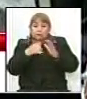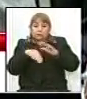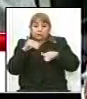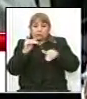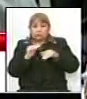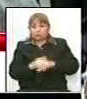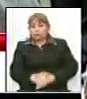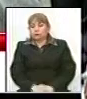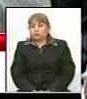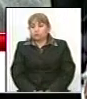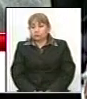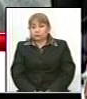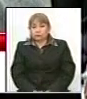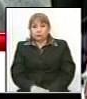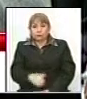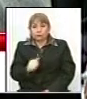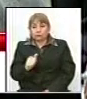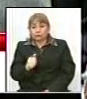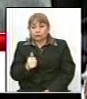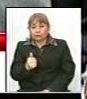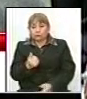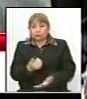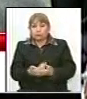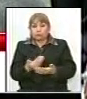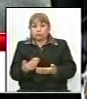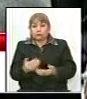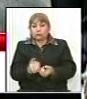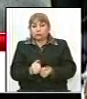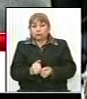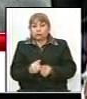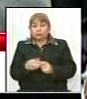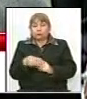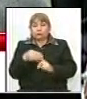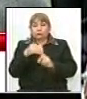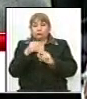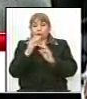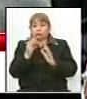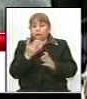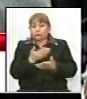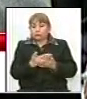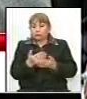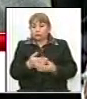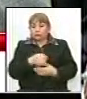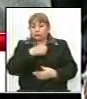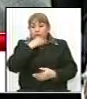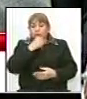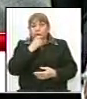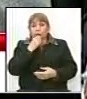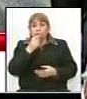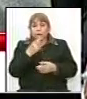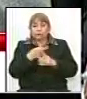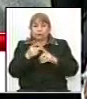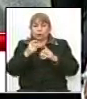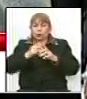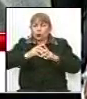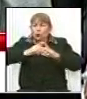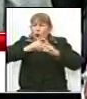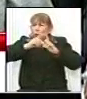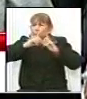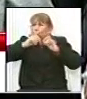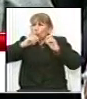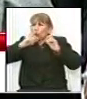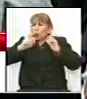paciente. Y otras de las características de la atención especializada en adulto mayor, que es multidimensional y